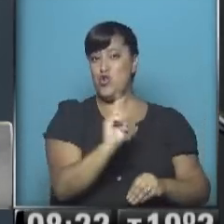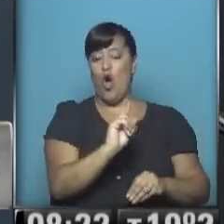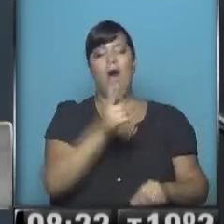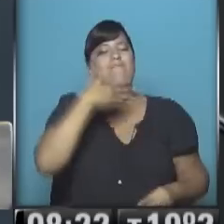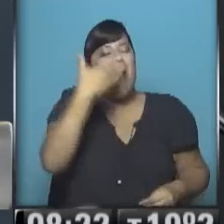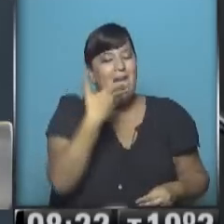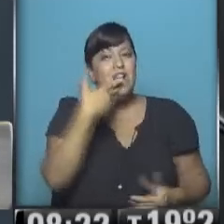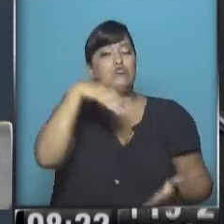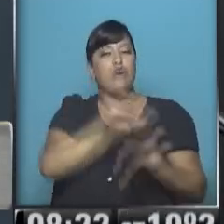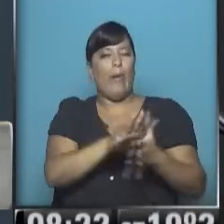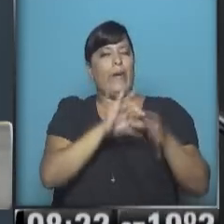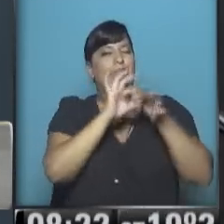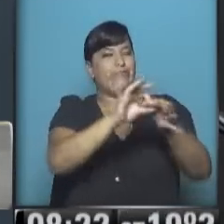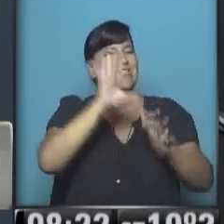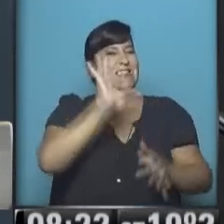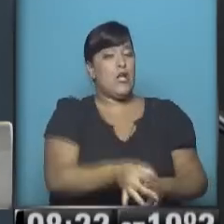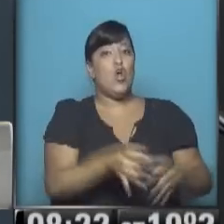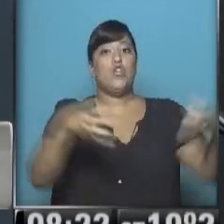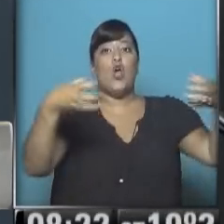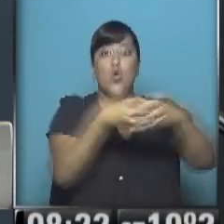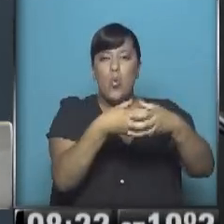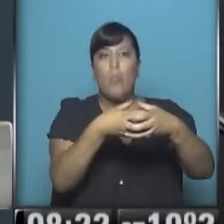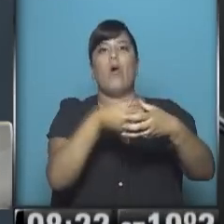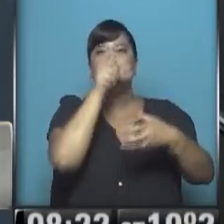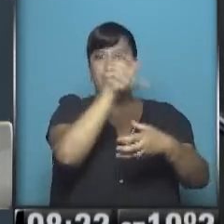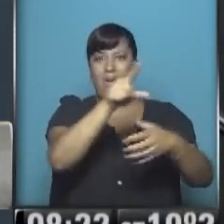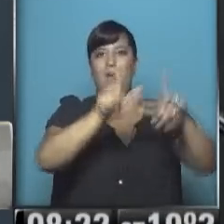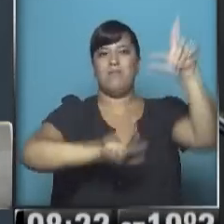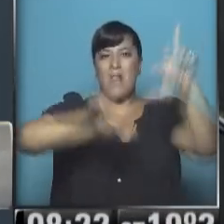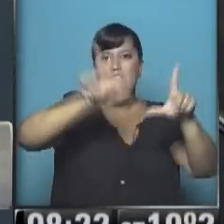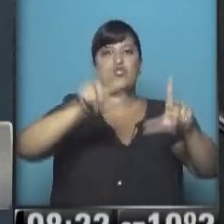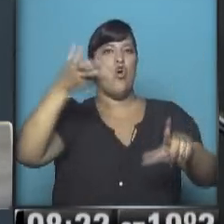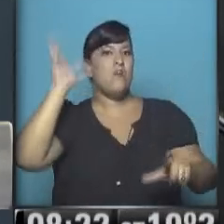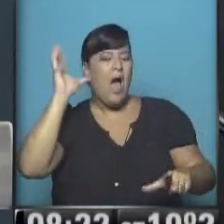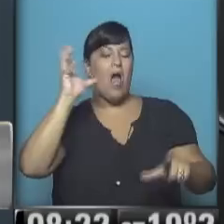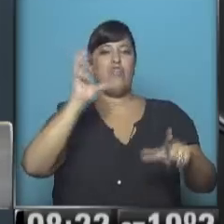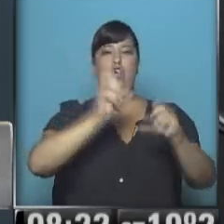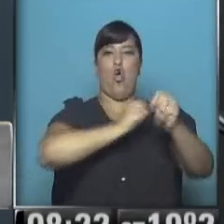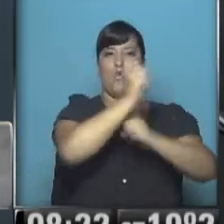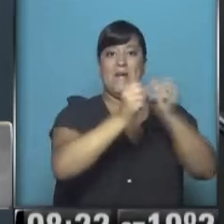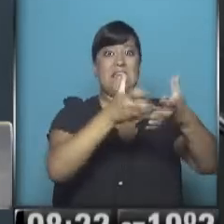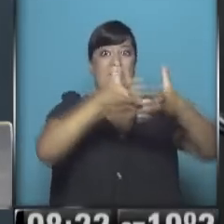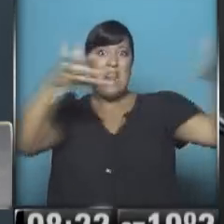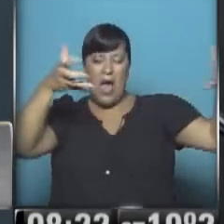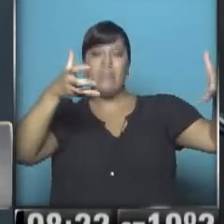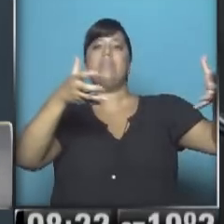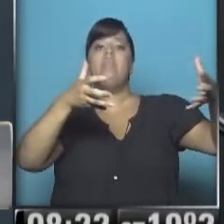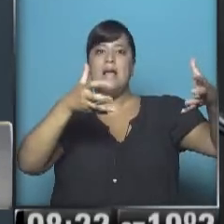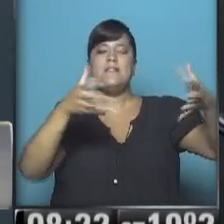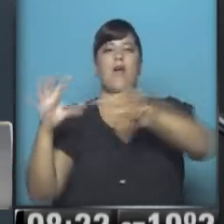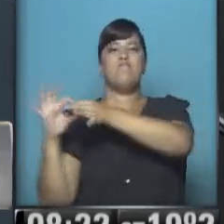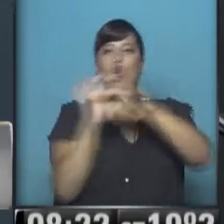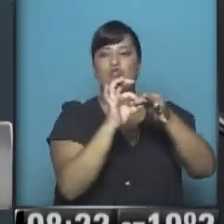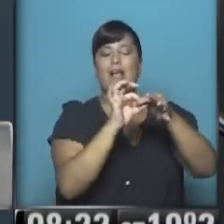Clara palmaria y evidente de grupos mediáticos concentrados grupos corporativos económicos con algunos miembros del poder